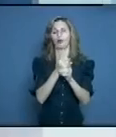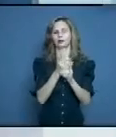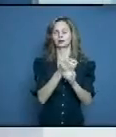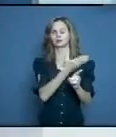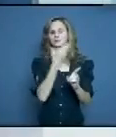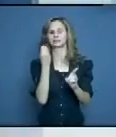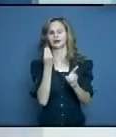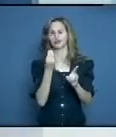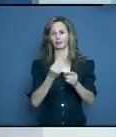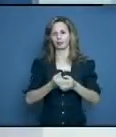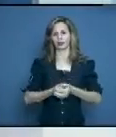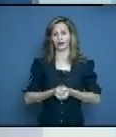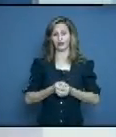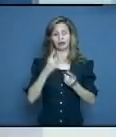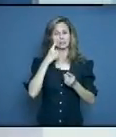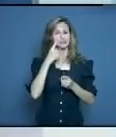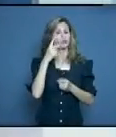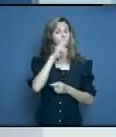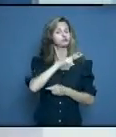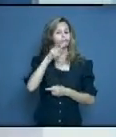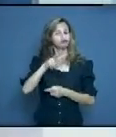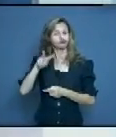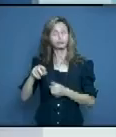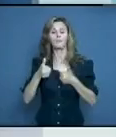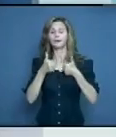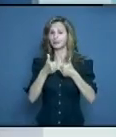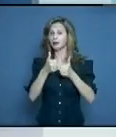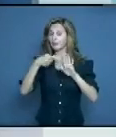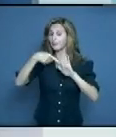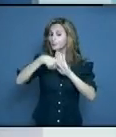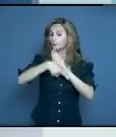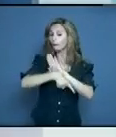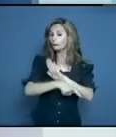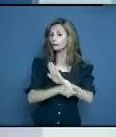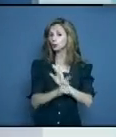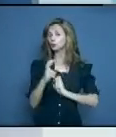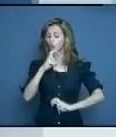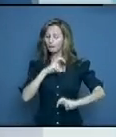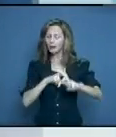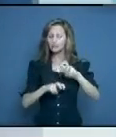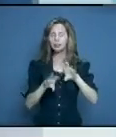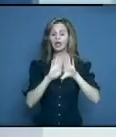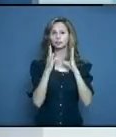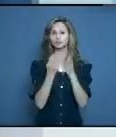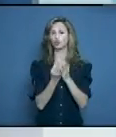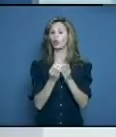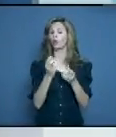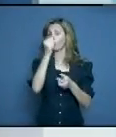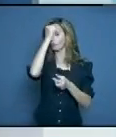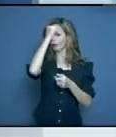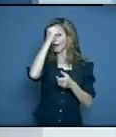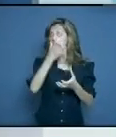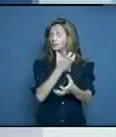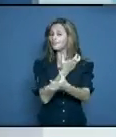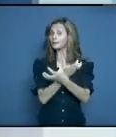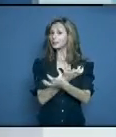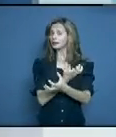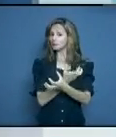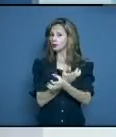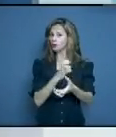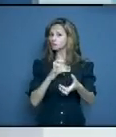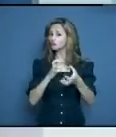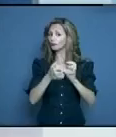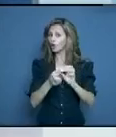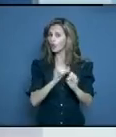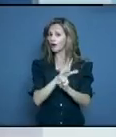búsqueda, fíjense, con este virus, con esta circulación, con esta variante, es importante más que tratar,